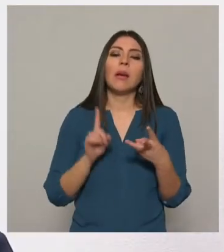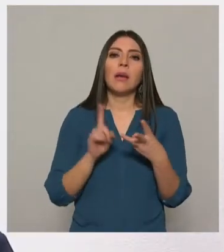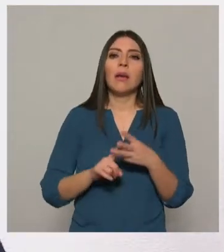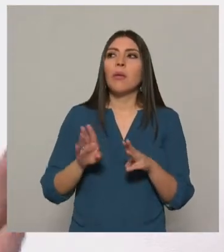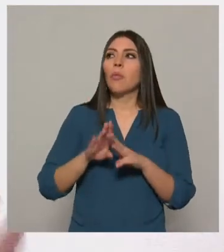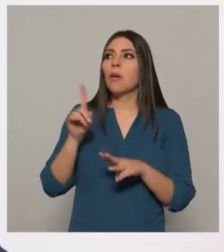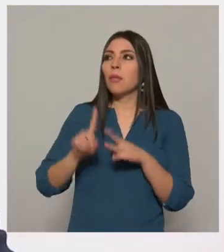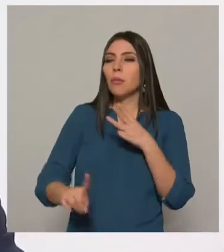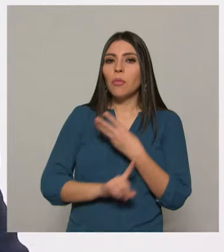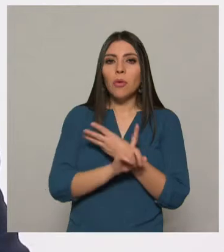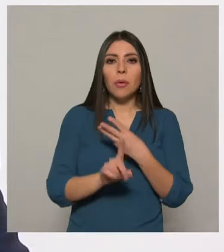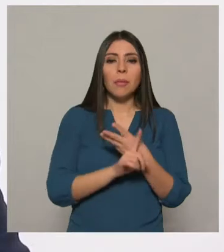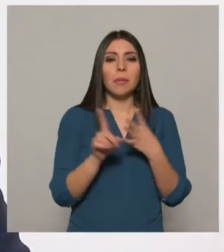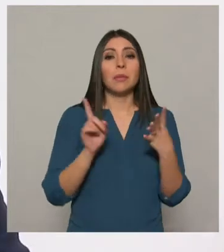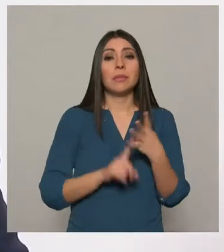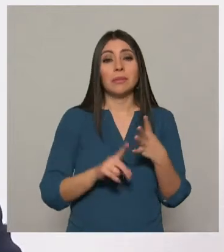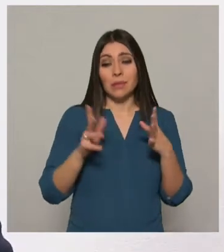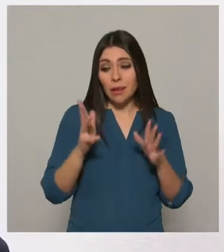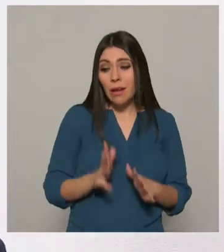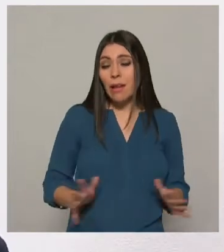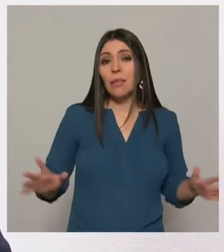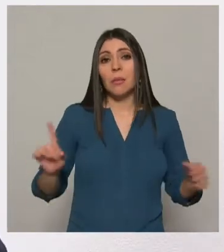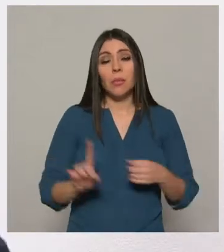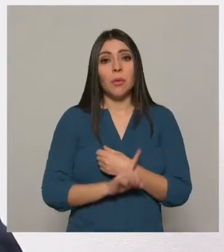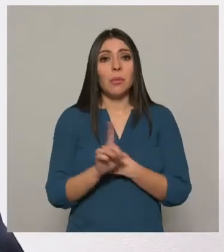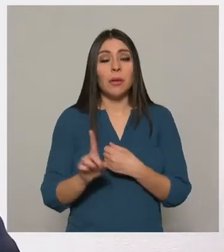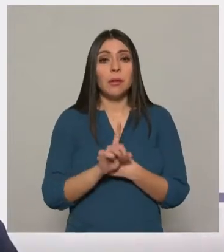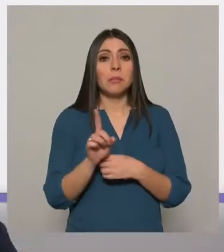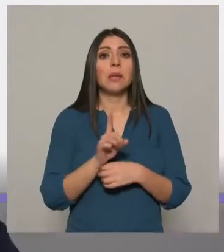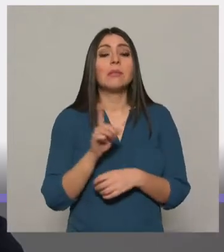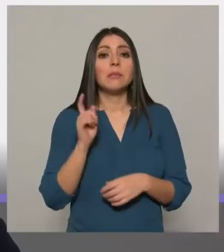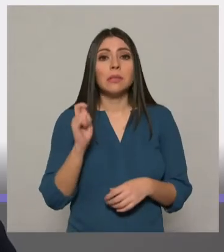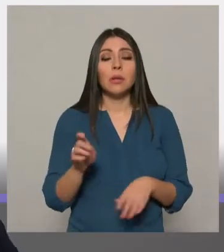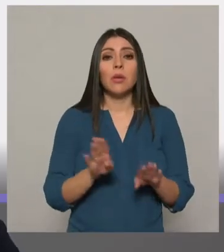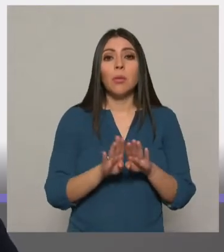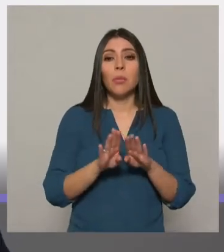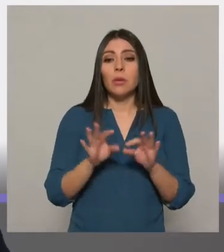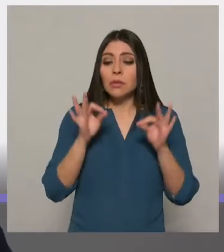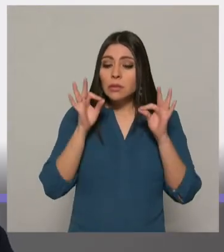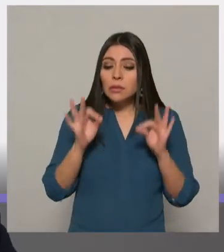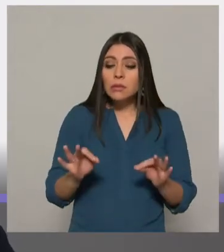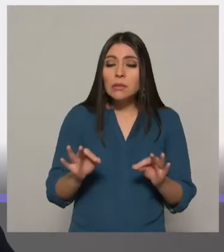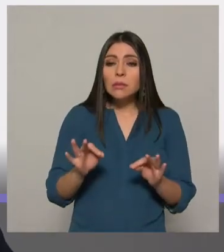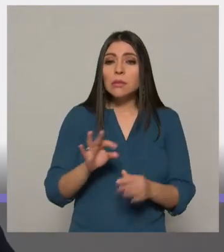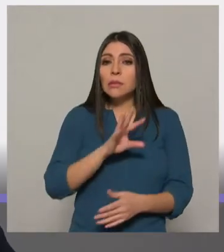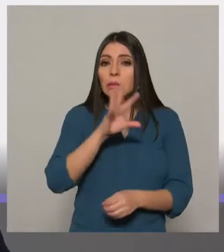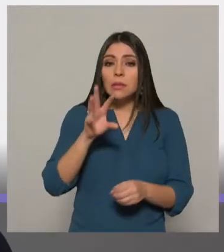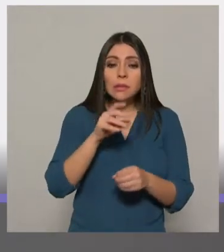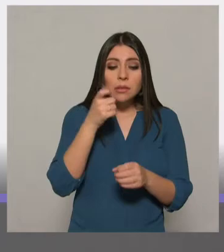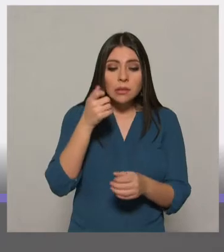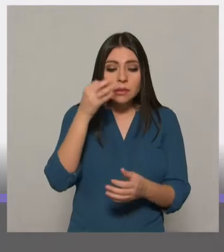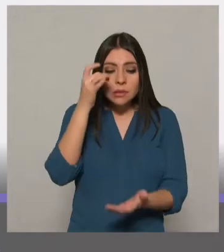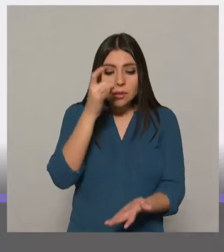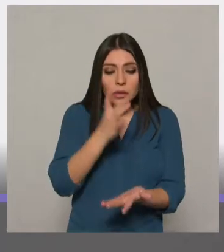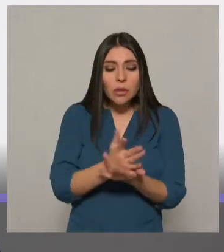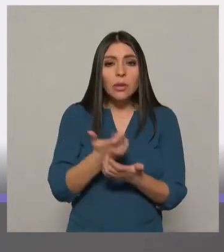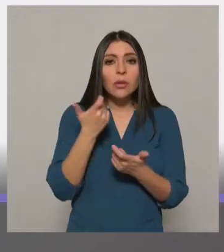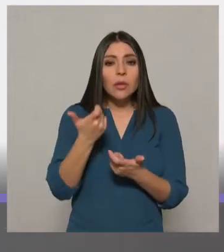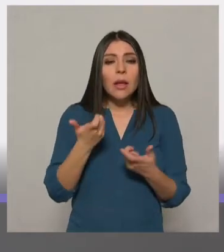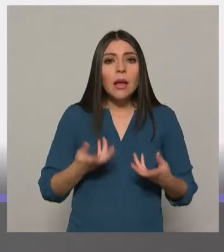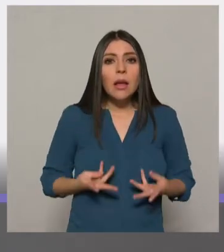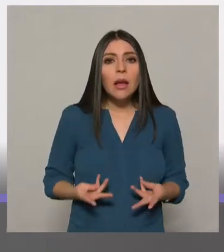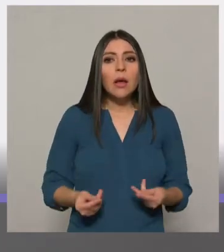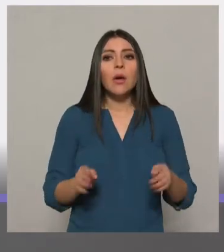conflictos, los grandes problemas que tienen que ver con la asignación y la centralización del gasto. A ver, ¿cómo vamos a hacer